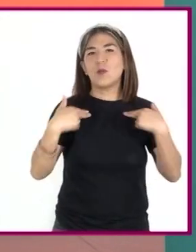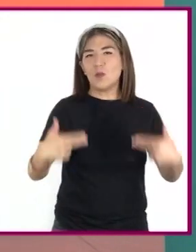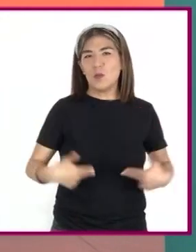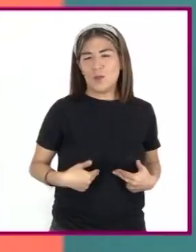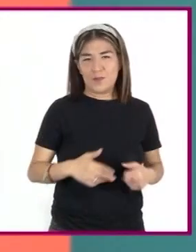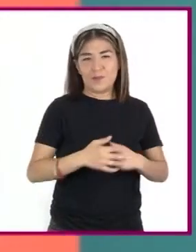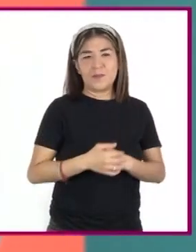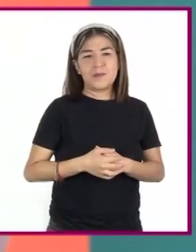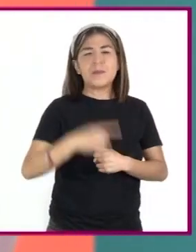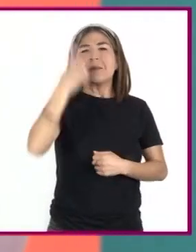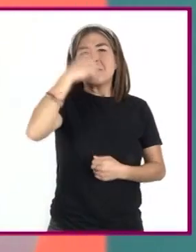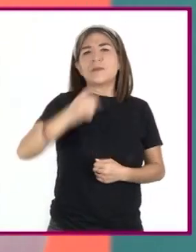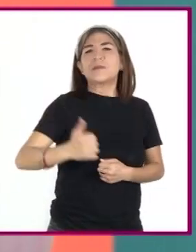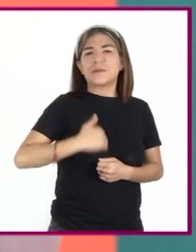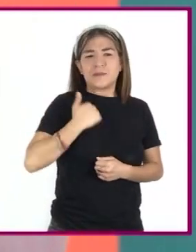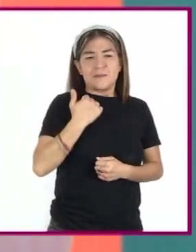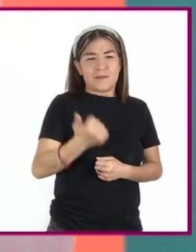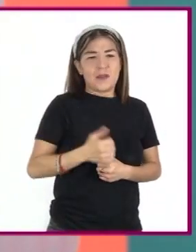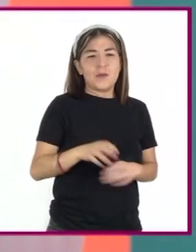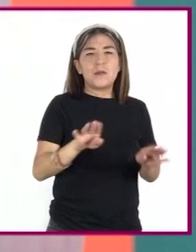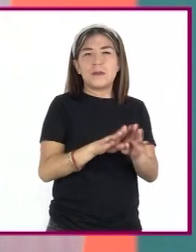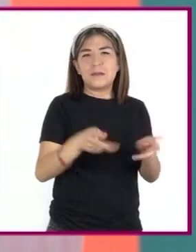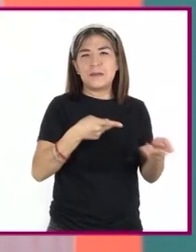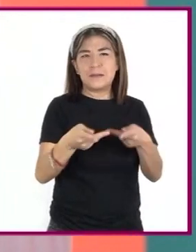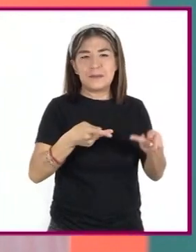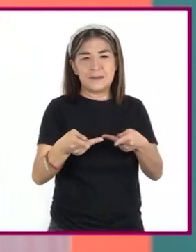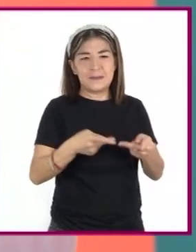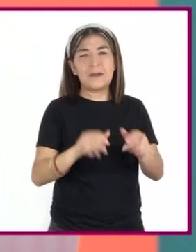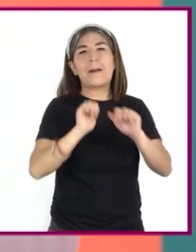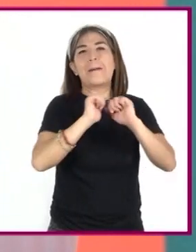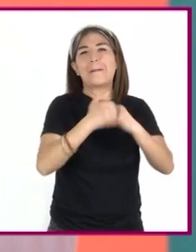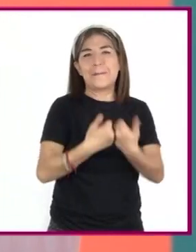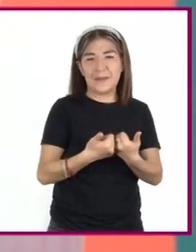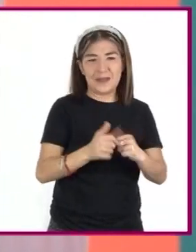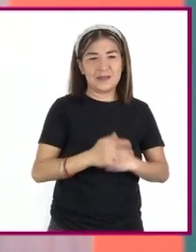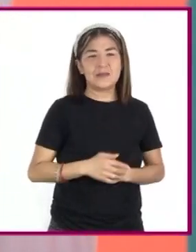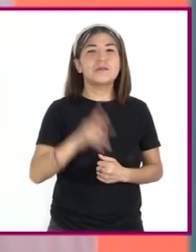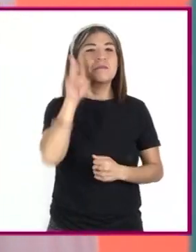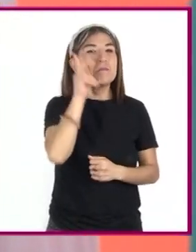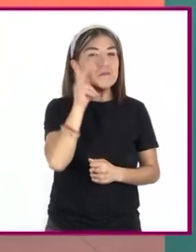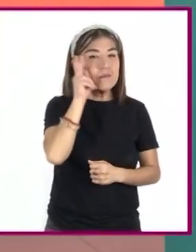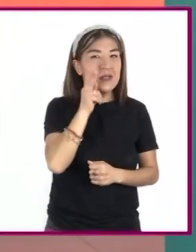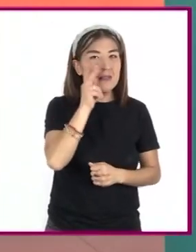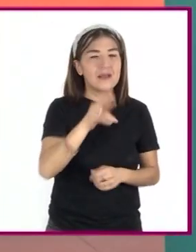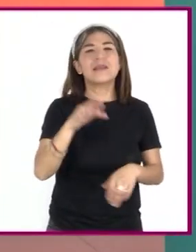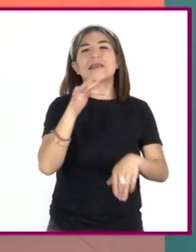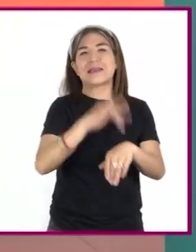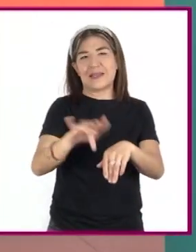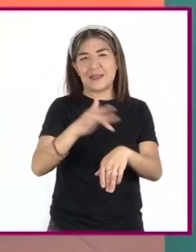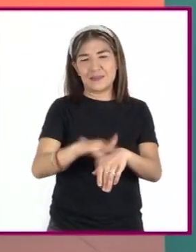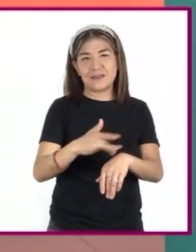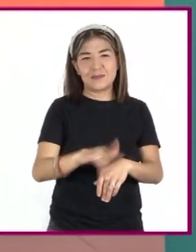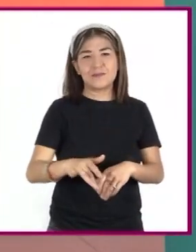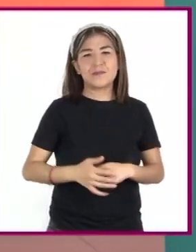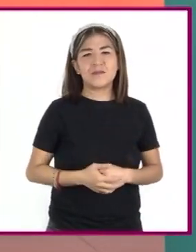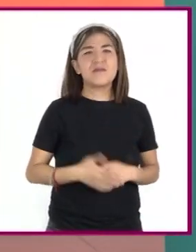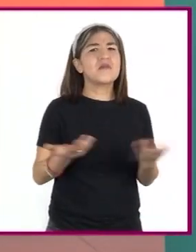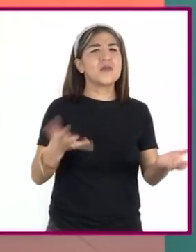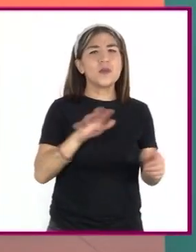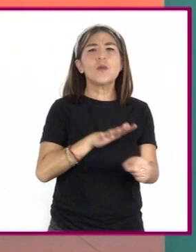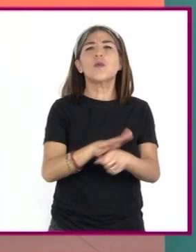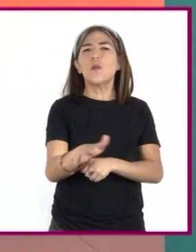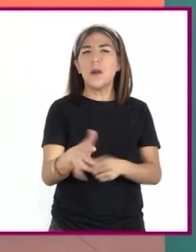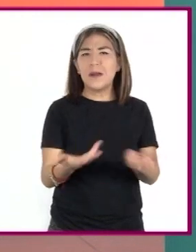ya que es aprovechado para la elaboración de pan, vinos y quesos. ¿A qué organismo